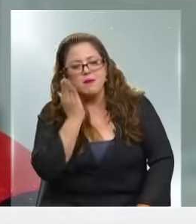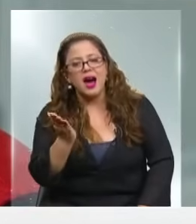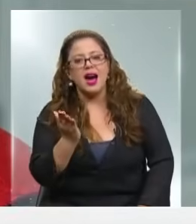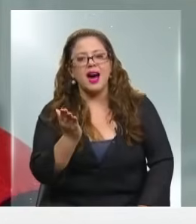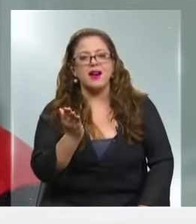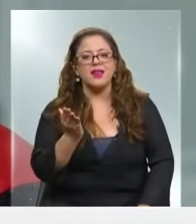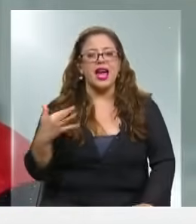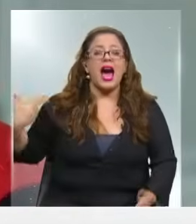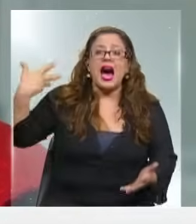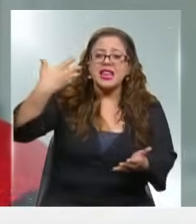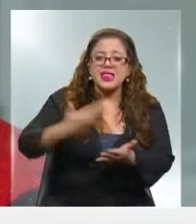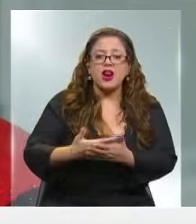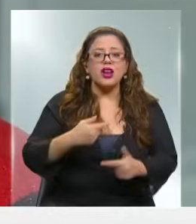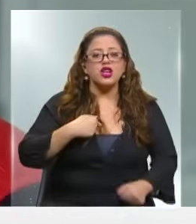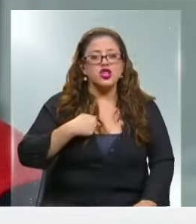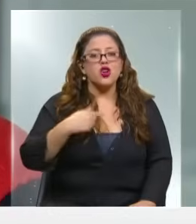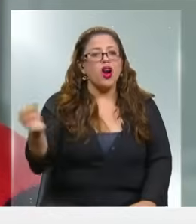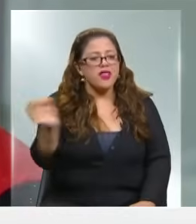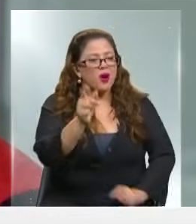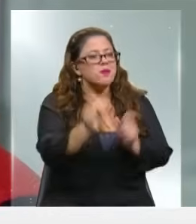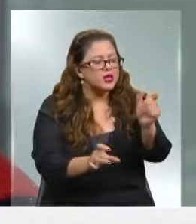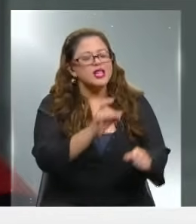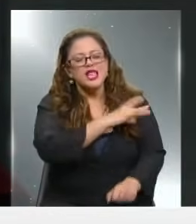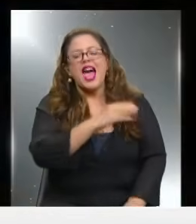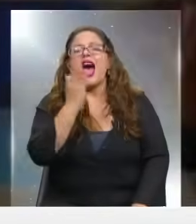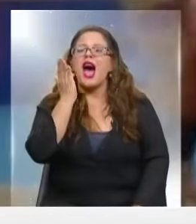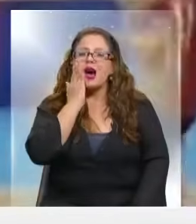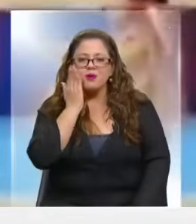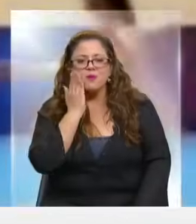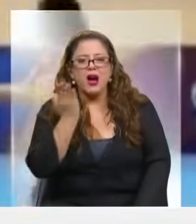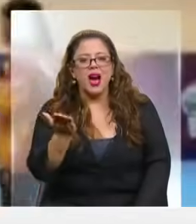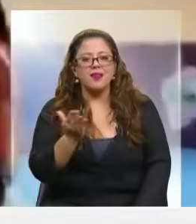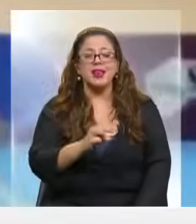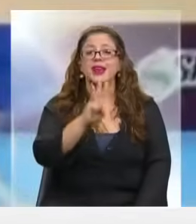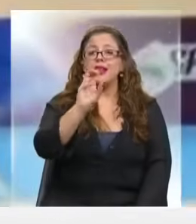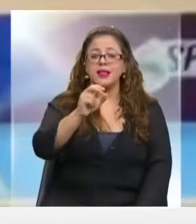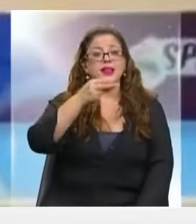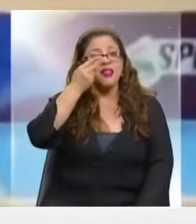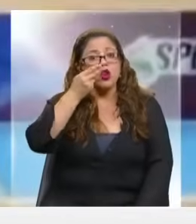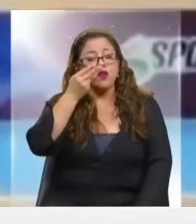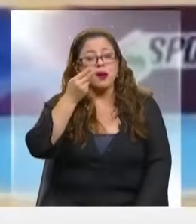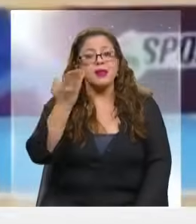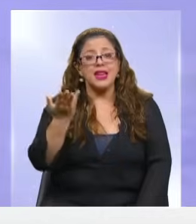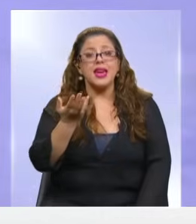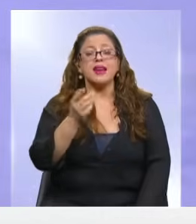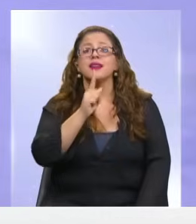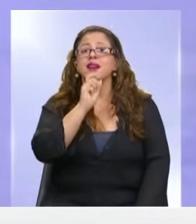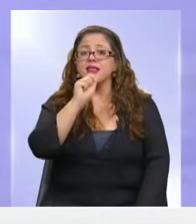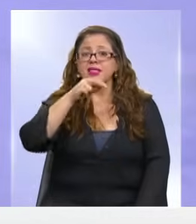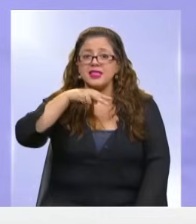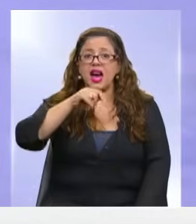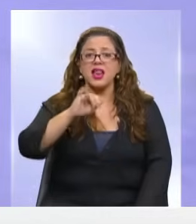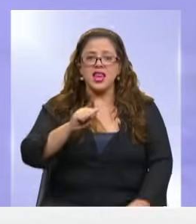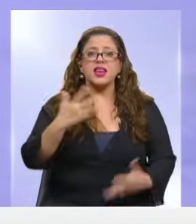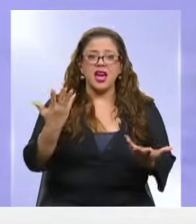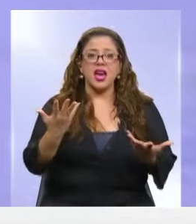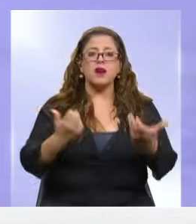el día de hoy yo siempre digo, los chilenos muy amables. Este 30 de noviembre Tania saldrá a ganar una medalla